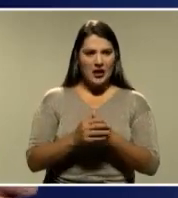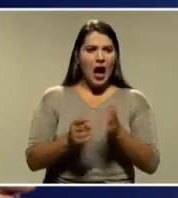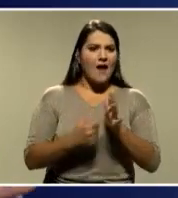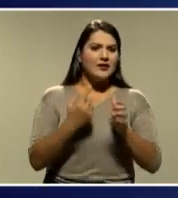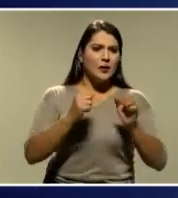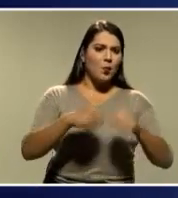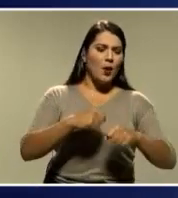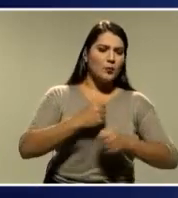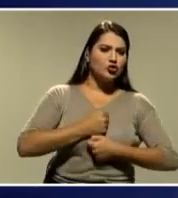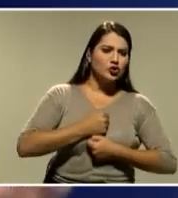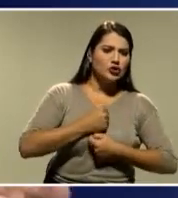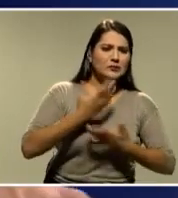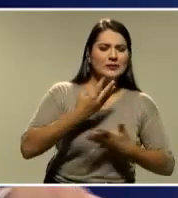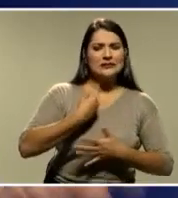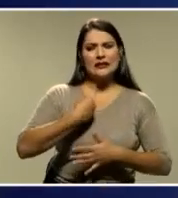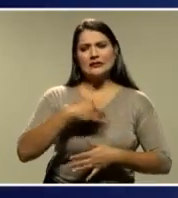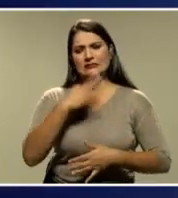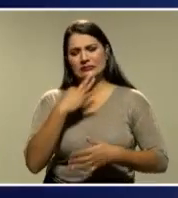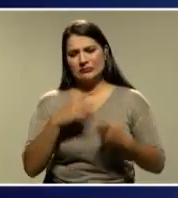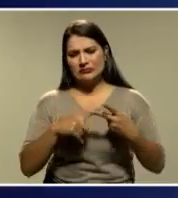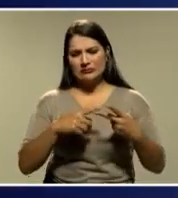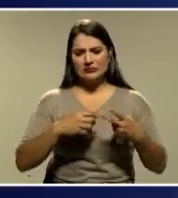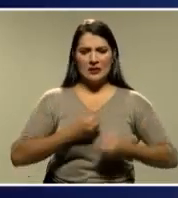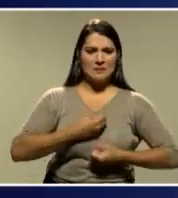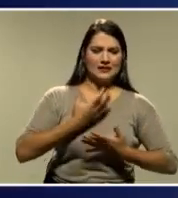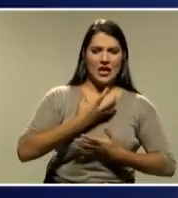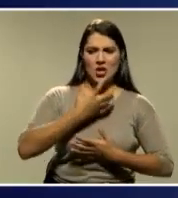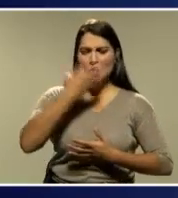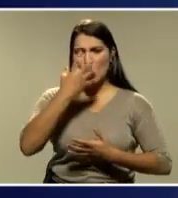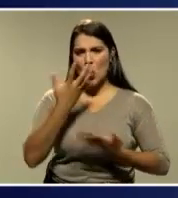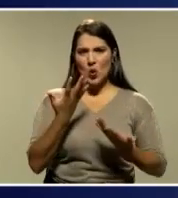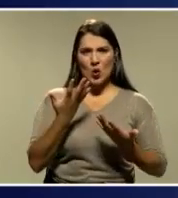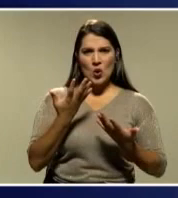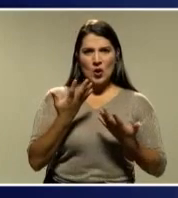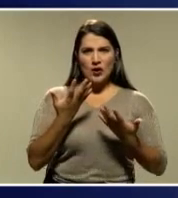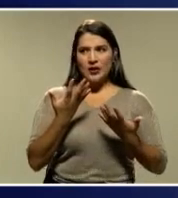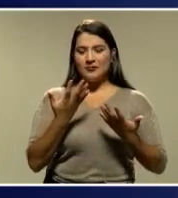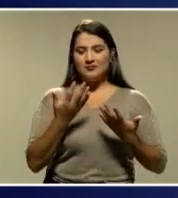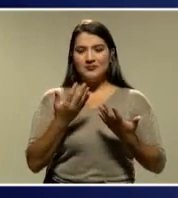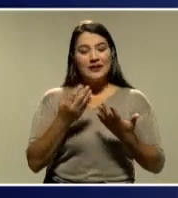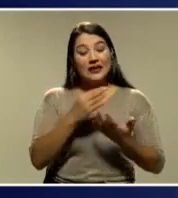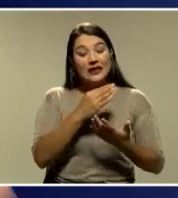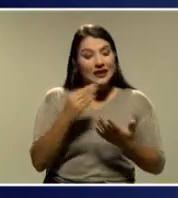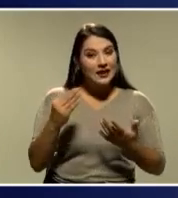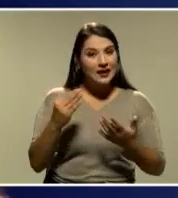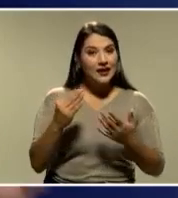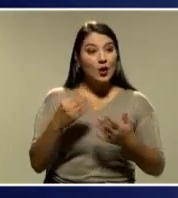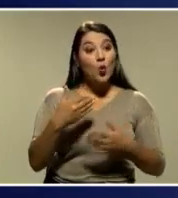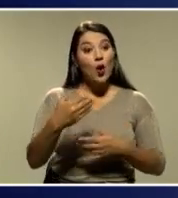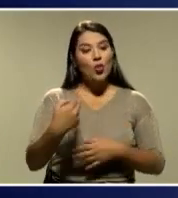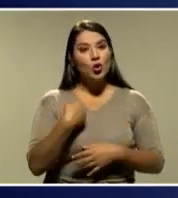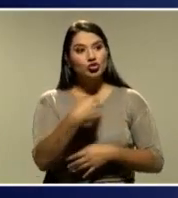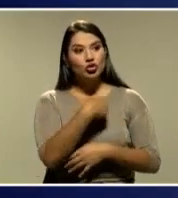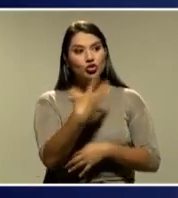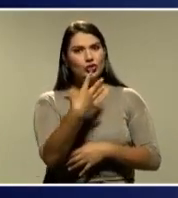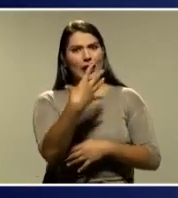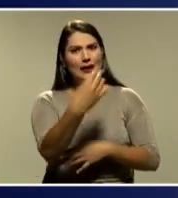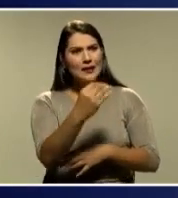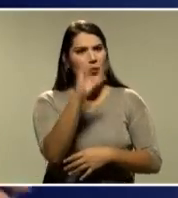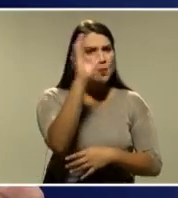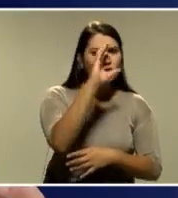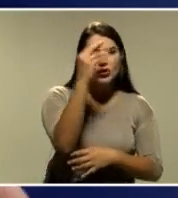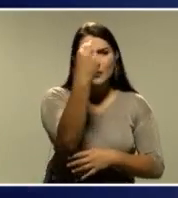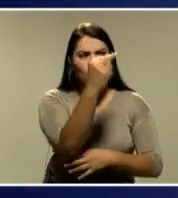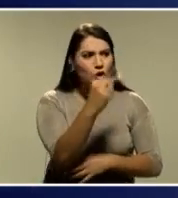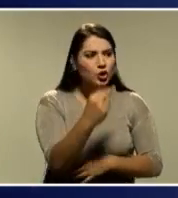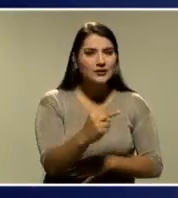indignación, el enojo, la frustración y actuar sobre ella. Uno al reportear, al buscar, de